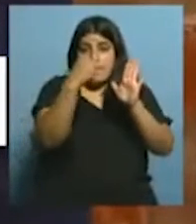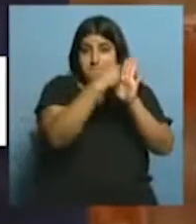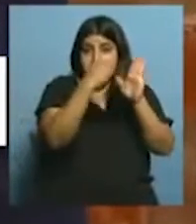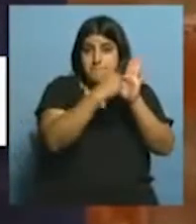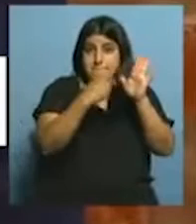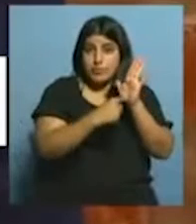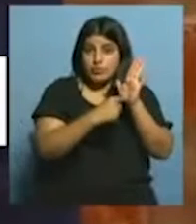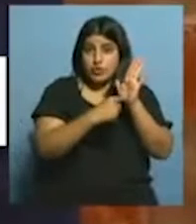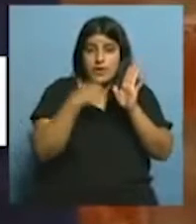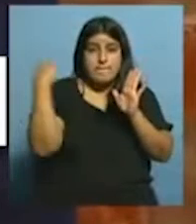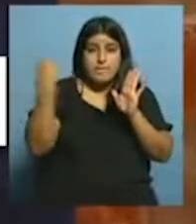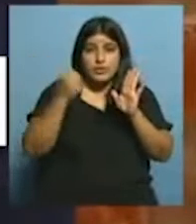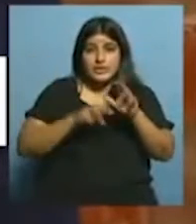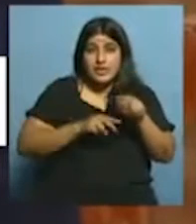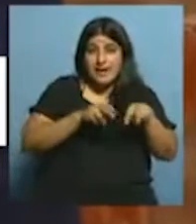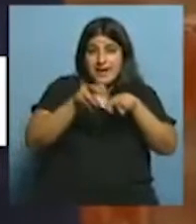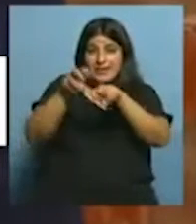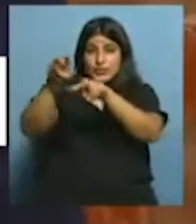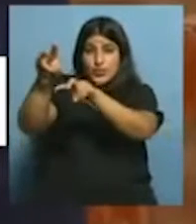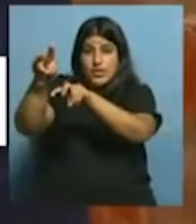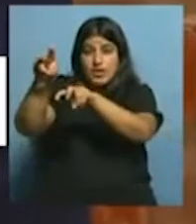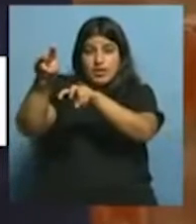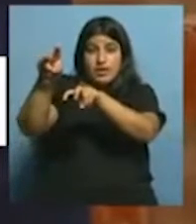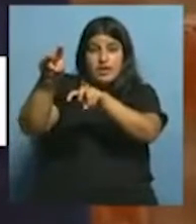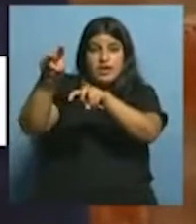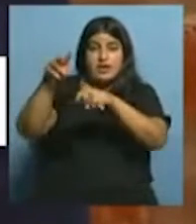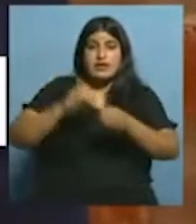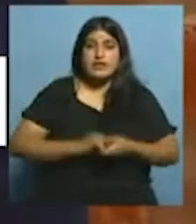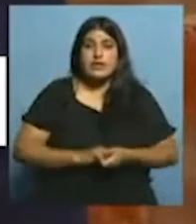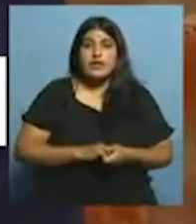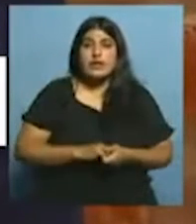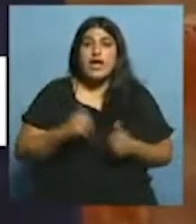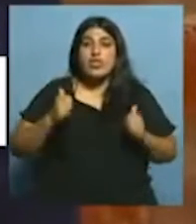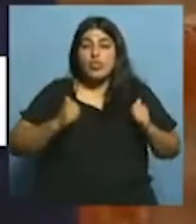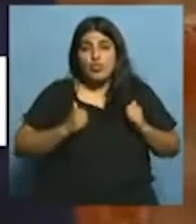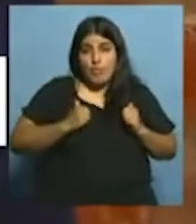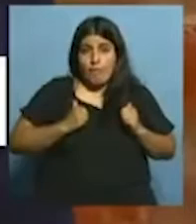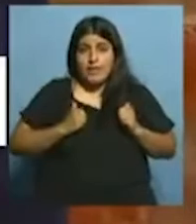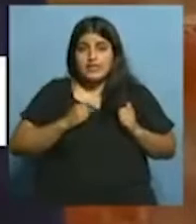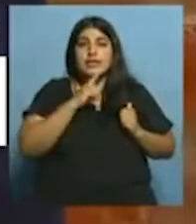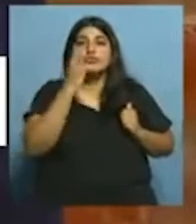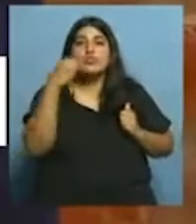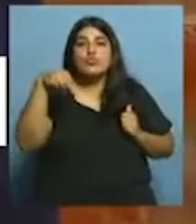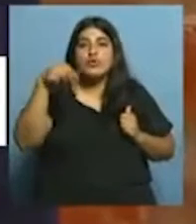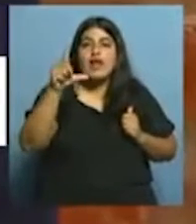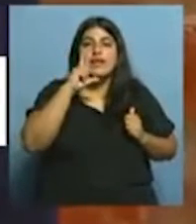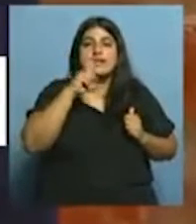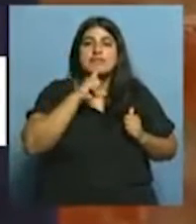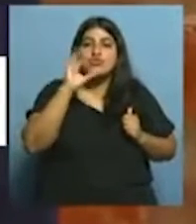son vitales para el ascenso a Labra de Punta Corral, que es Tumbaya, Tunalito y